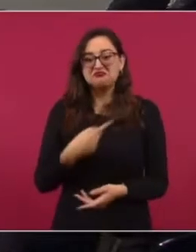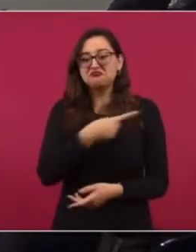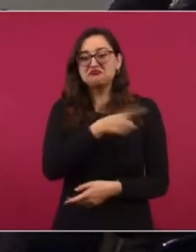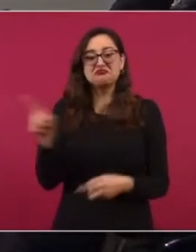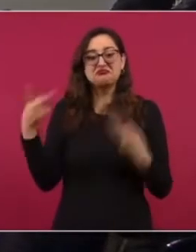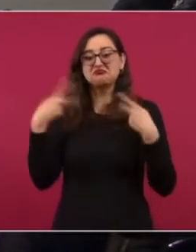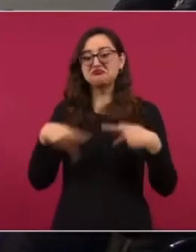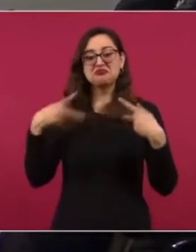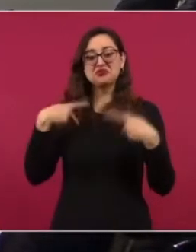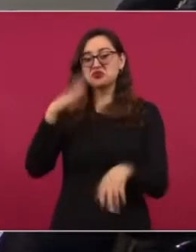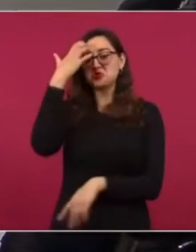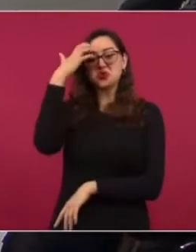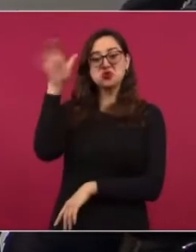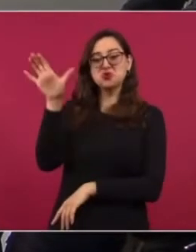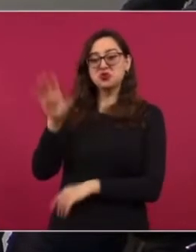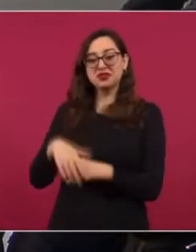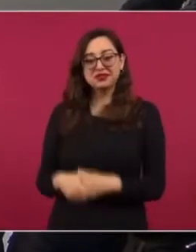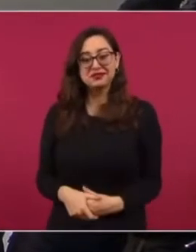anonadado,